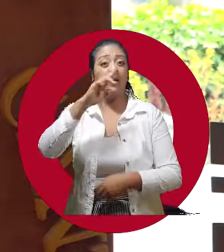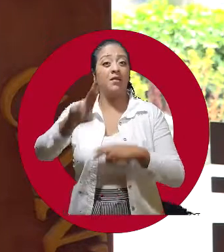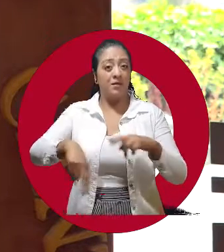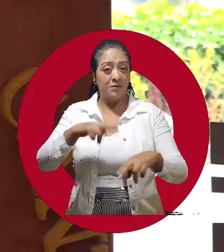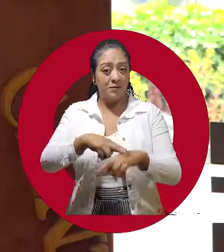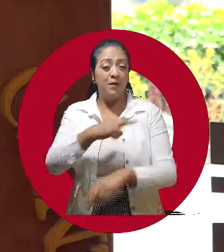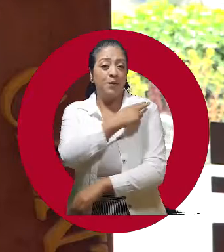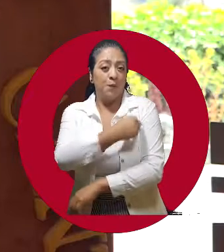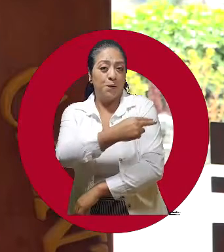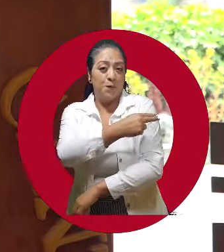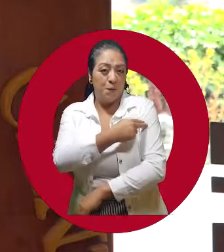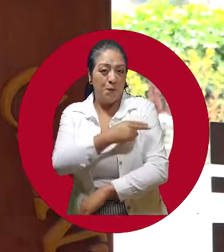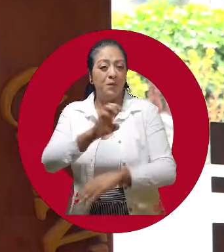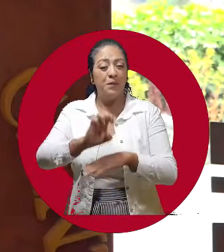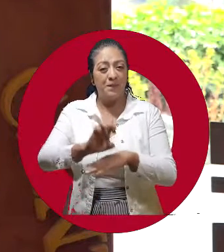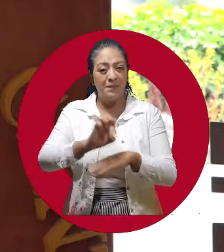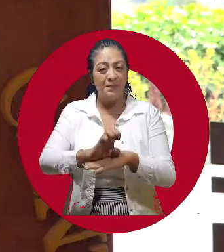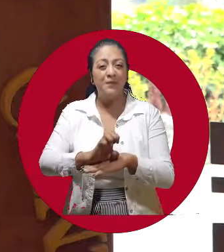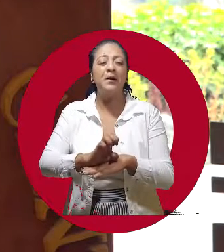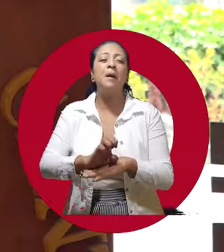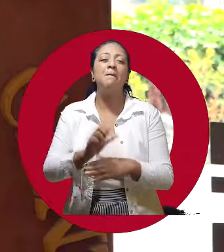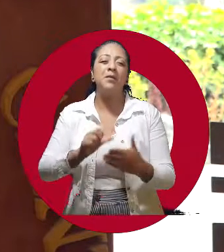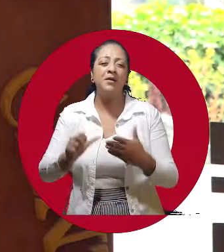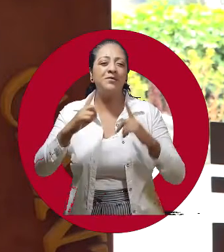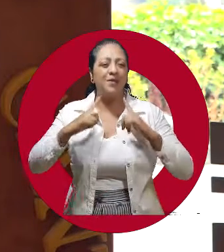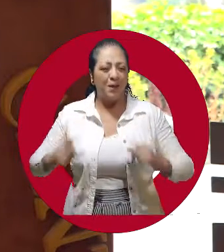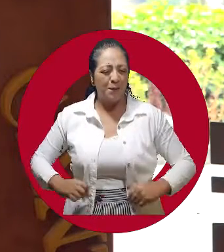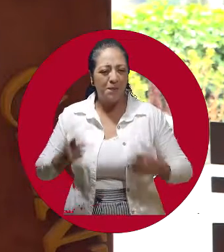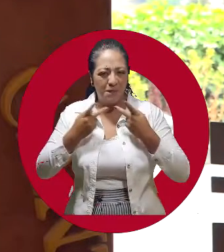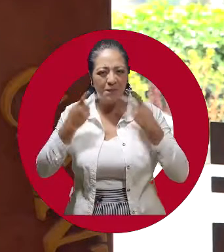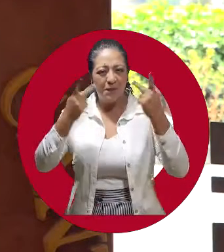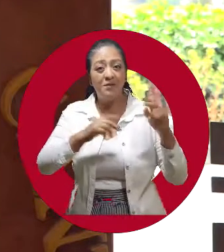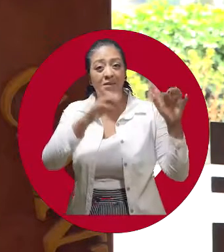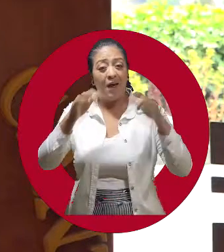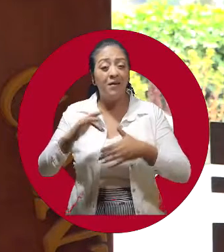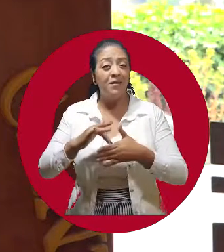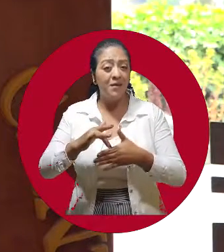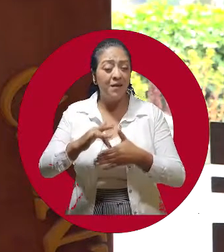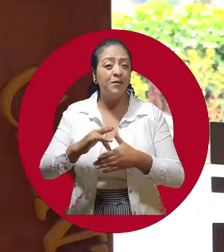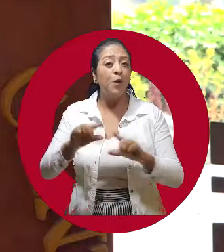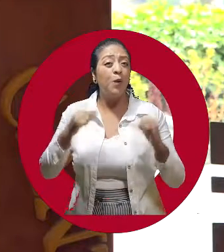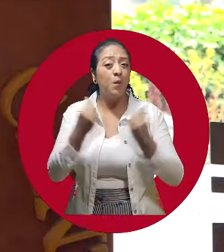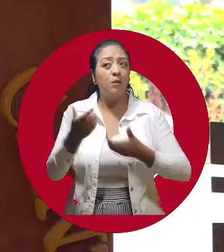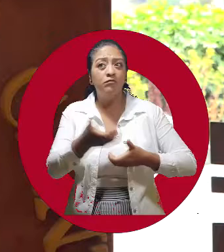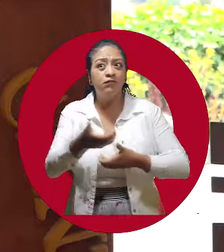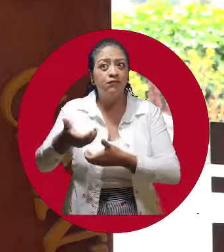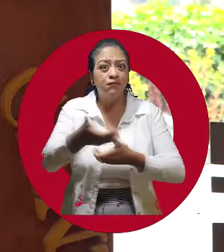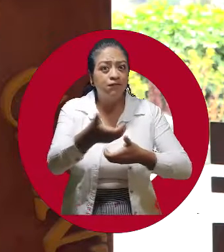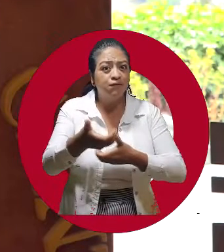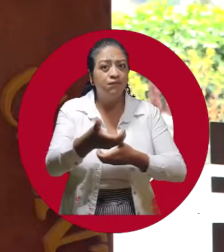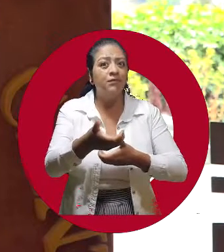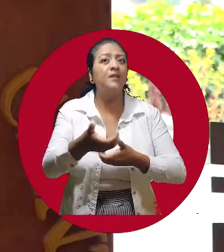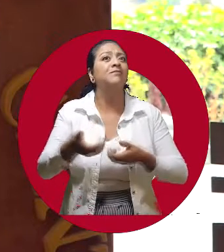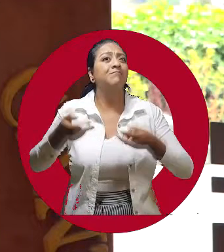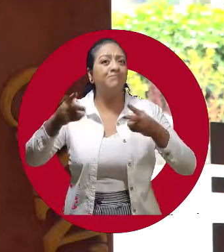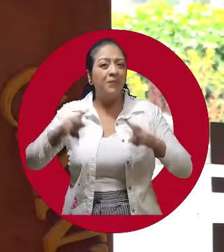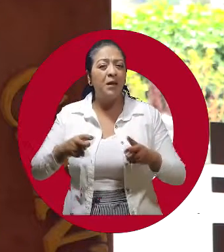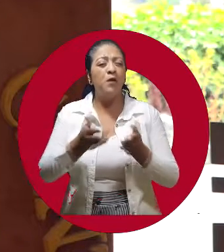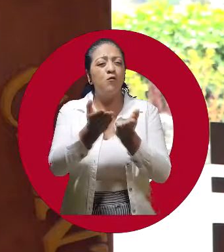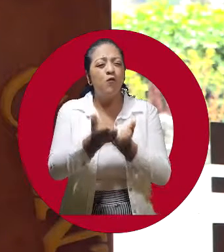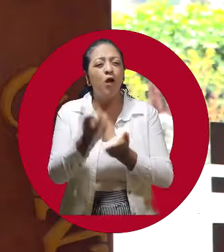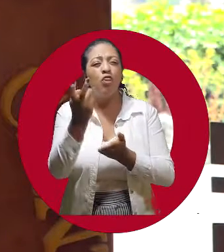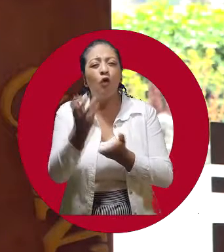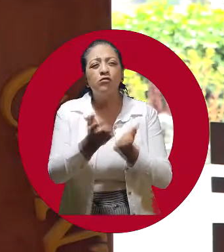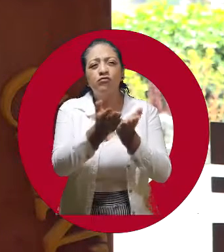Nacional, Cruz Roja Ecuatoriana, del Ministerio de Salud Pública, Secretaría de Riesgos, Cuerpo de Bomberos, y contaremos también con